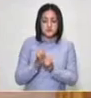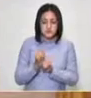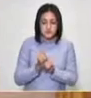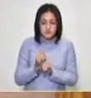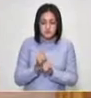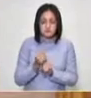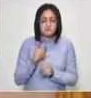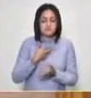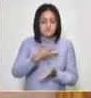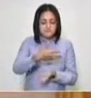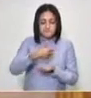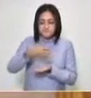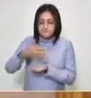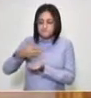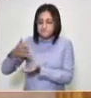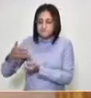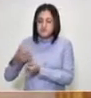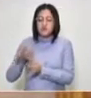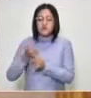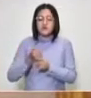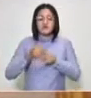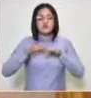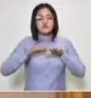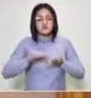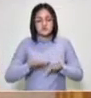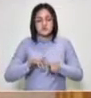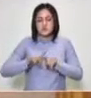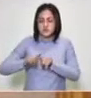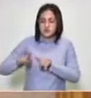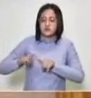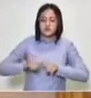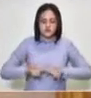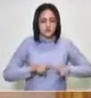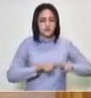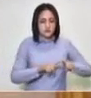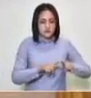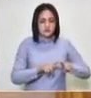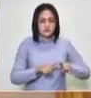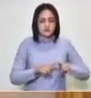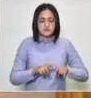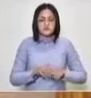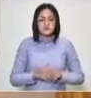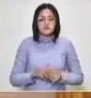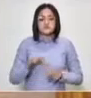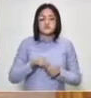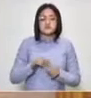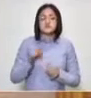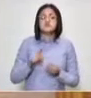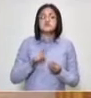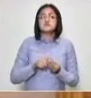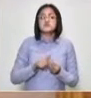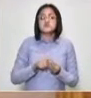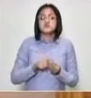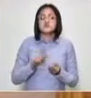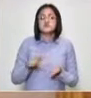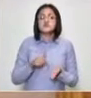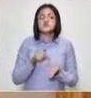recopilado, entre otros elementos e indicios en el lugar de los